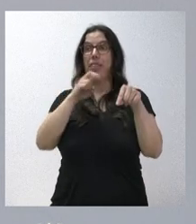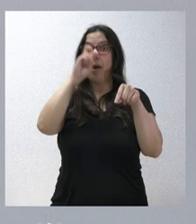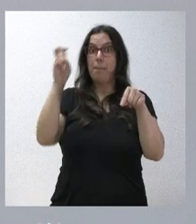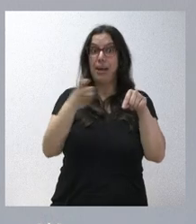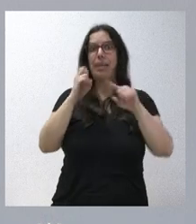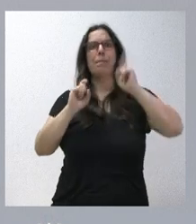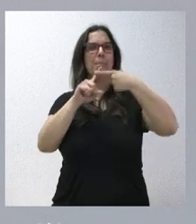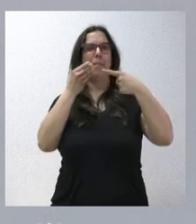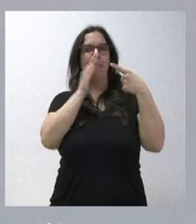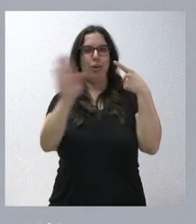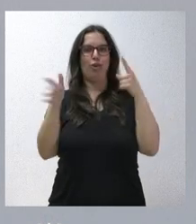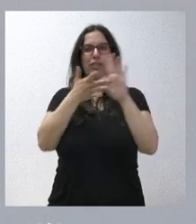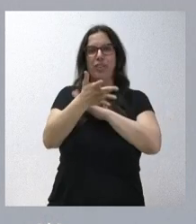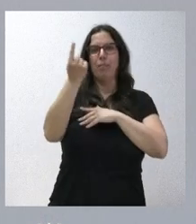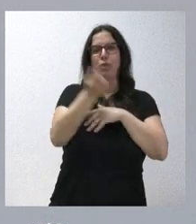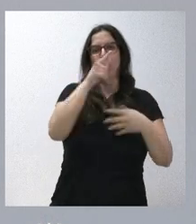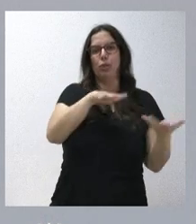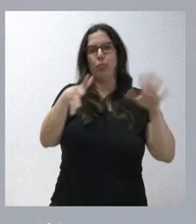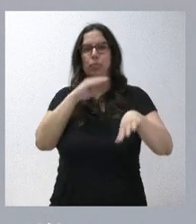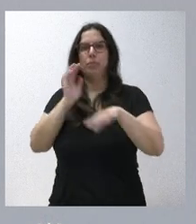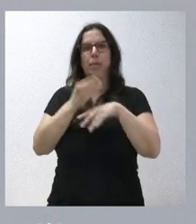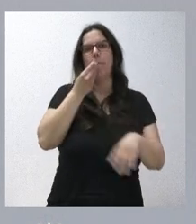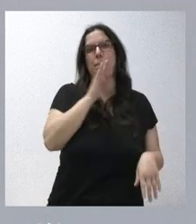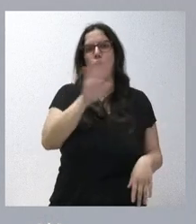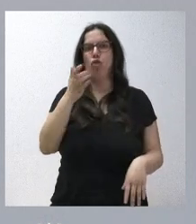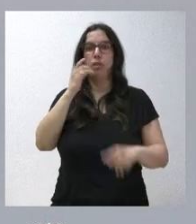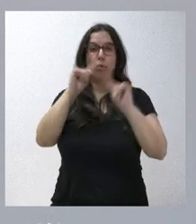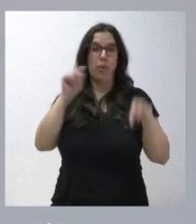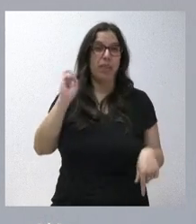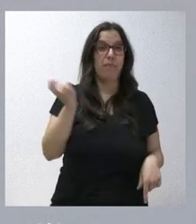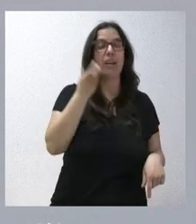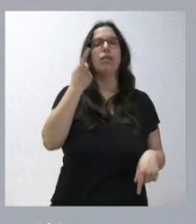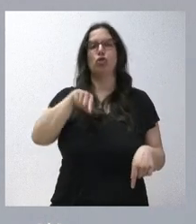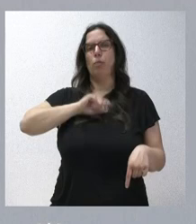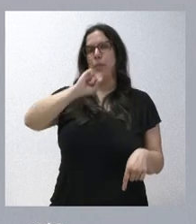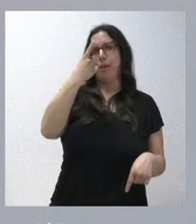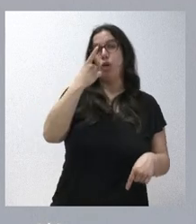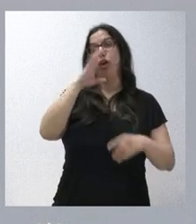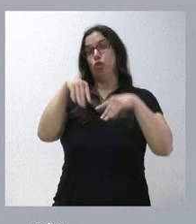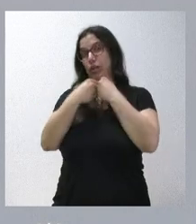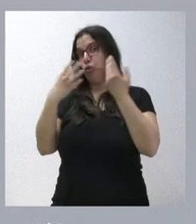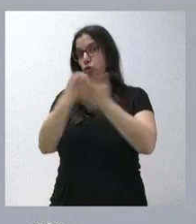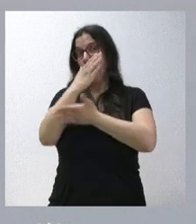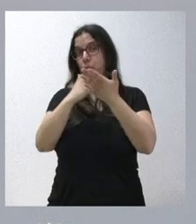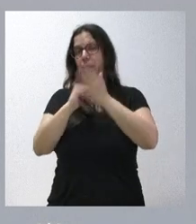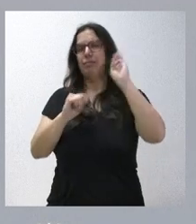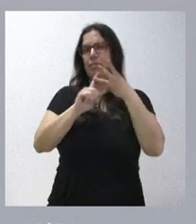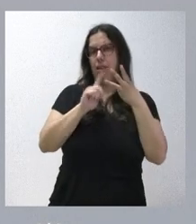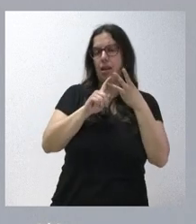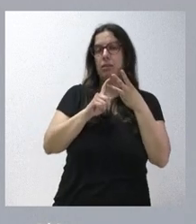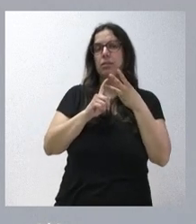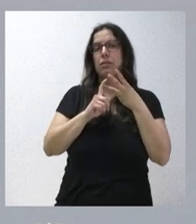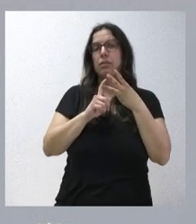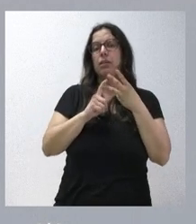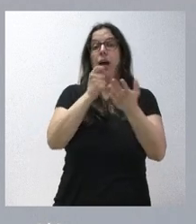la comunidad con mejor ejecución presupuestaria entre las pri provinciales la tercera en el conjunto de comunidades autónomas la tercera con menor